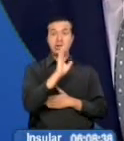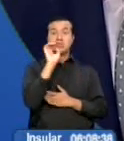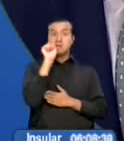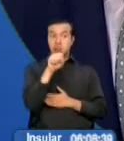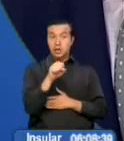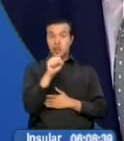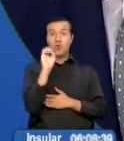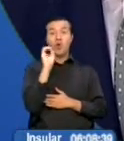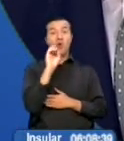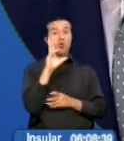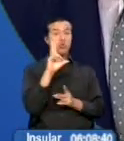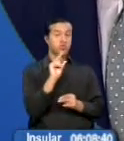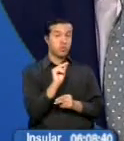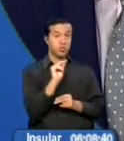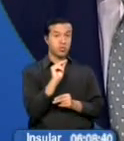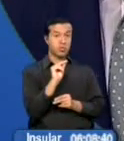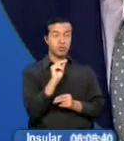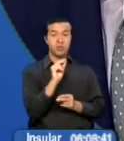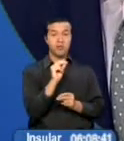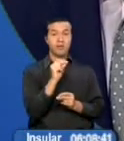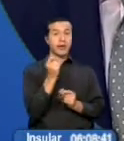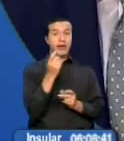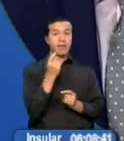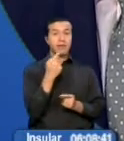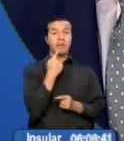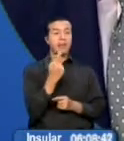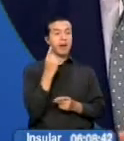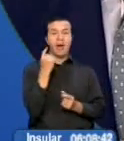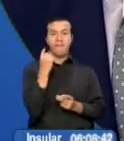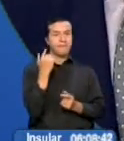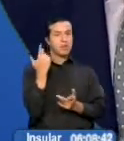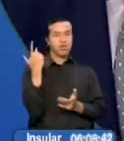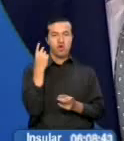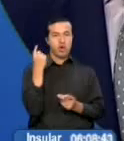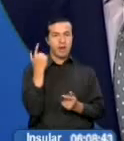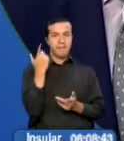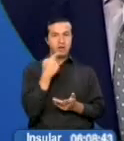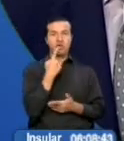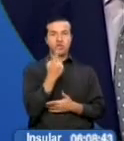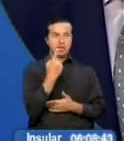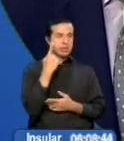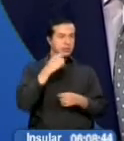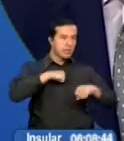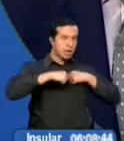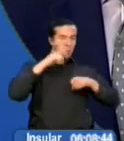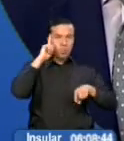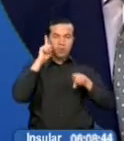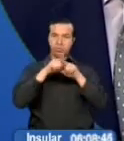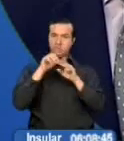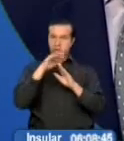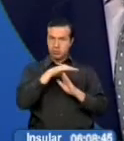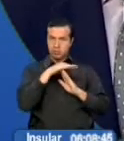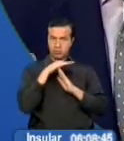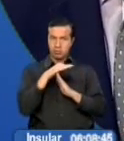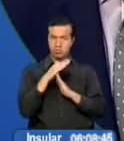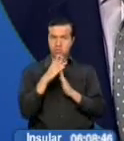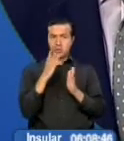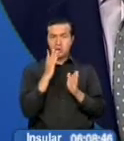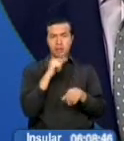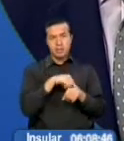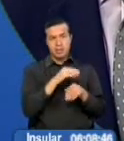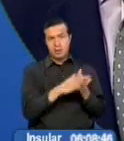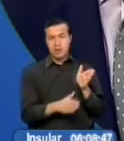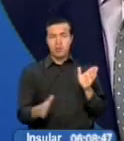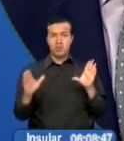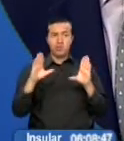a lo que se denomina como el fast track, que es la vía rápida para poder instrumentar el acuerdo de paz. En ese sentido, ¿qué tiempo tendría